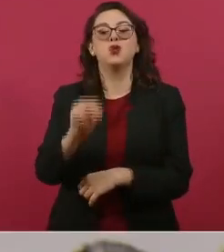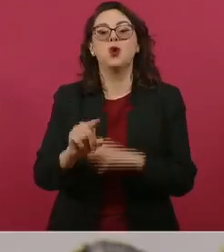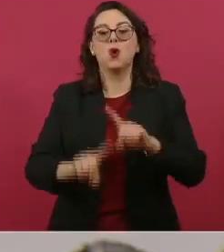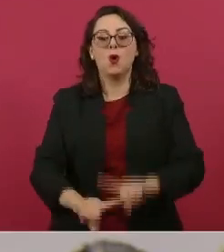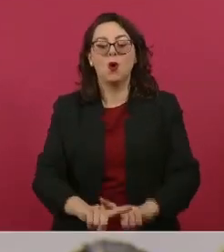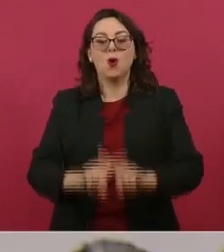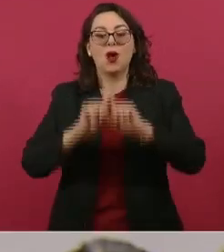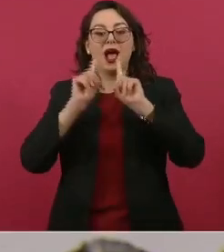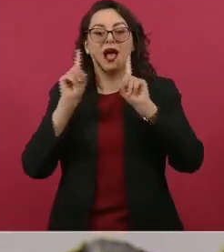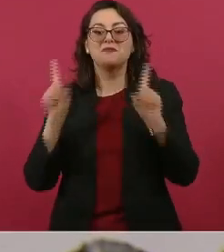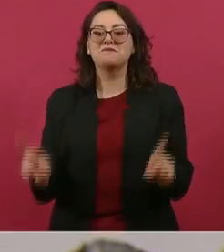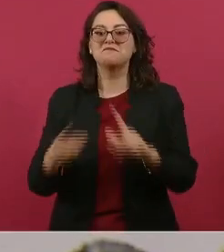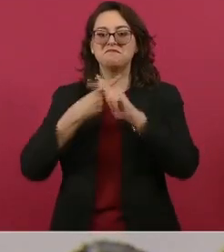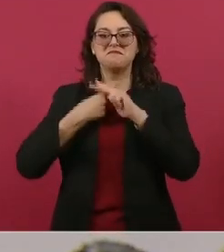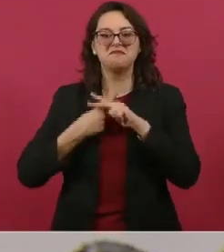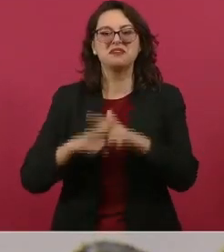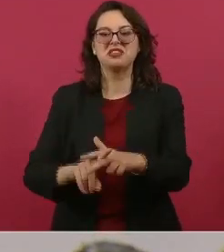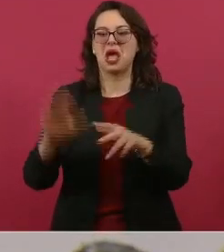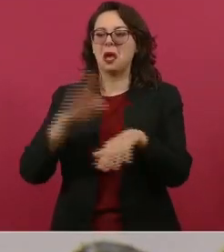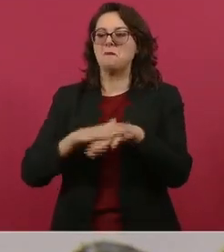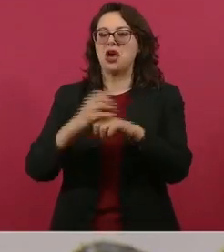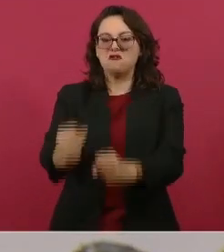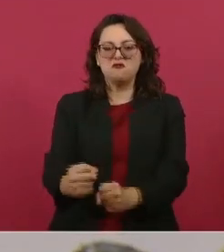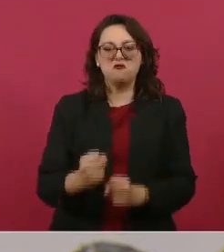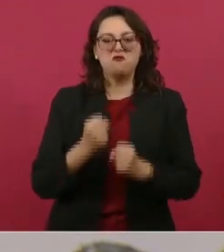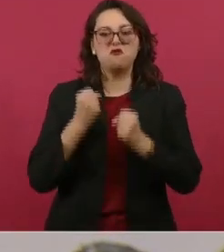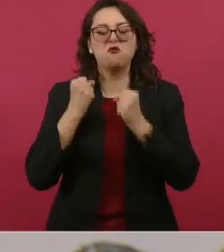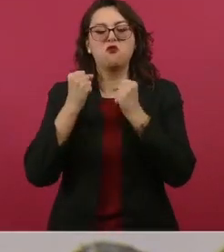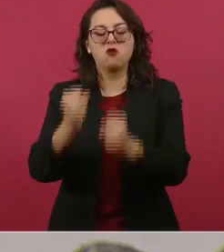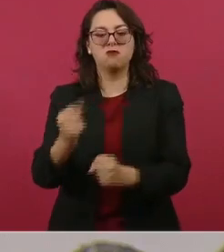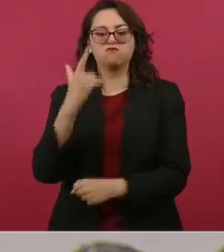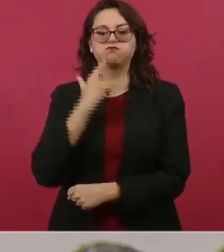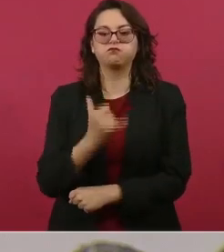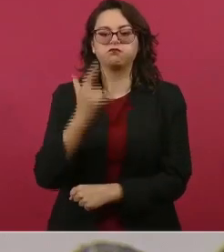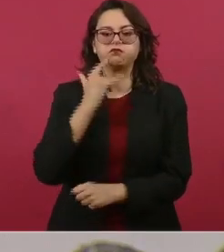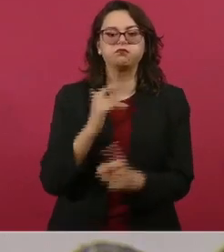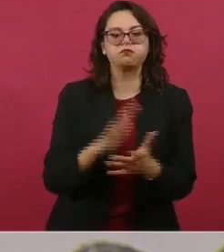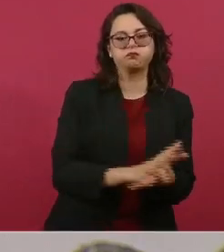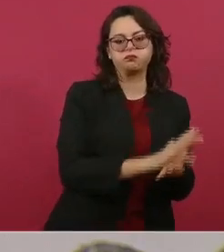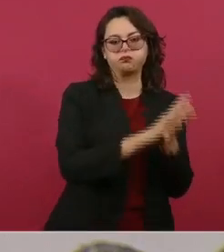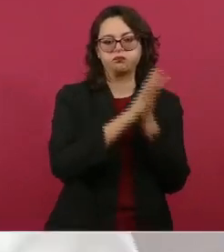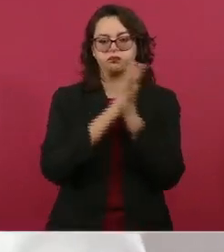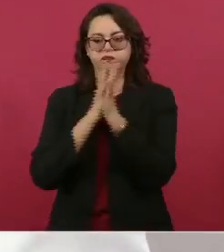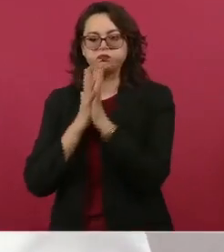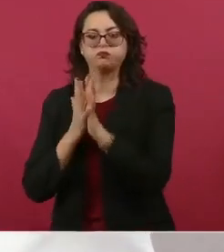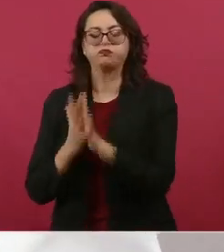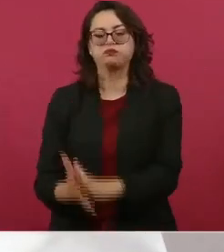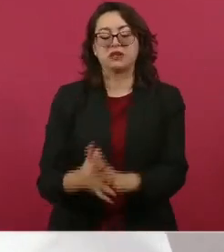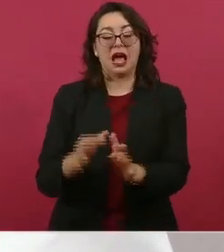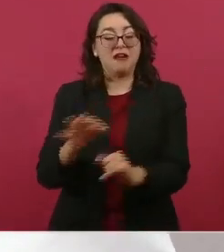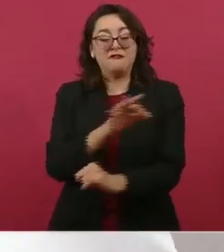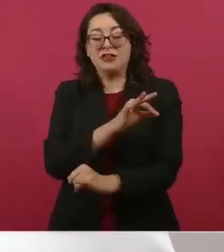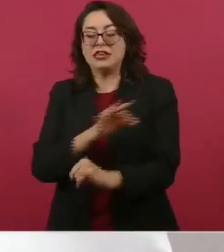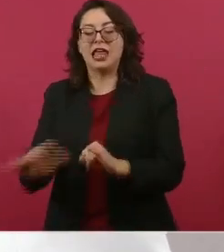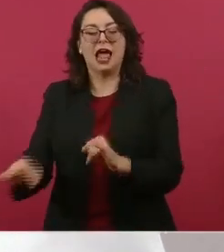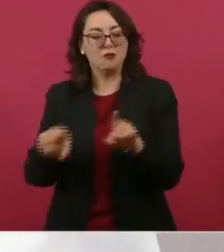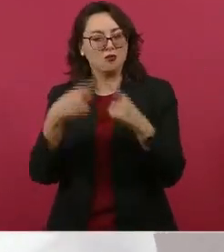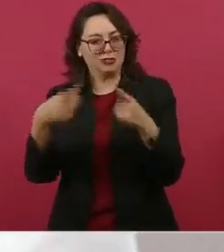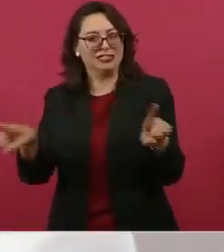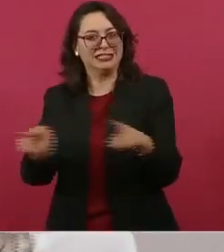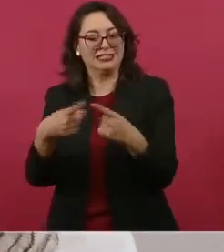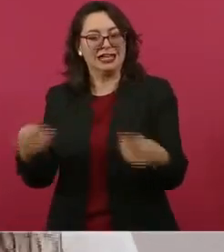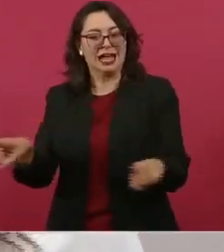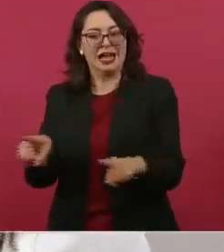la cuarta transformación. El movimiento final del Huapango de Moncayo es el más electrizante. El